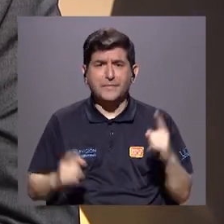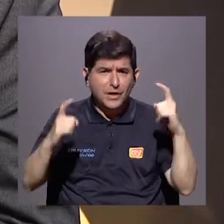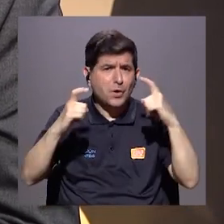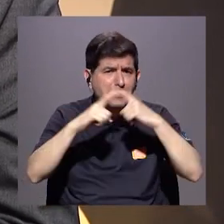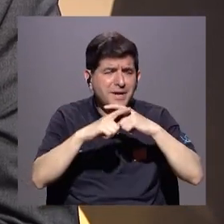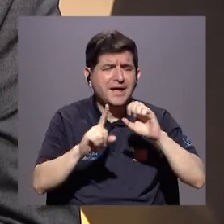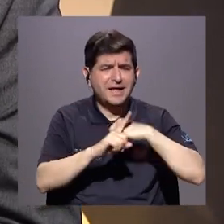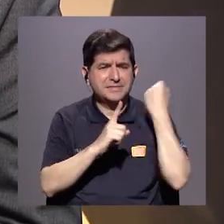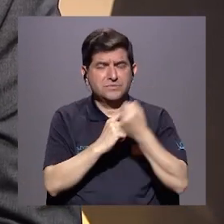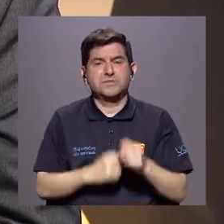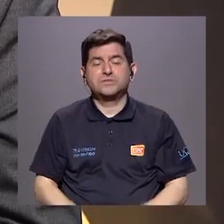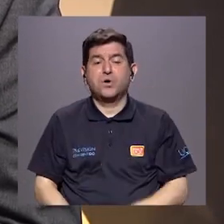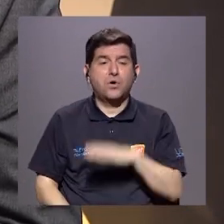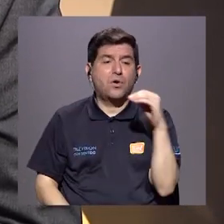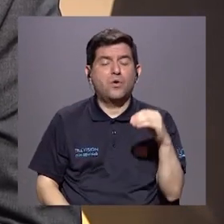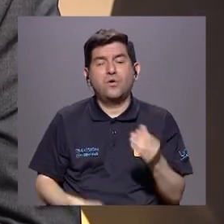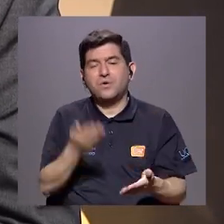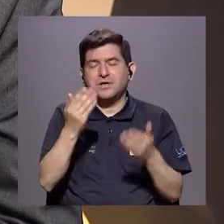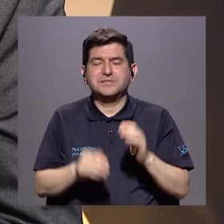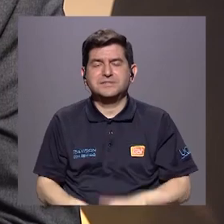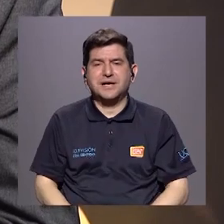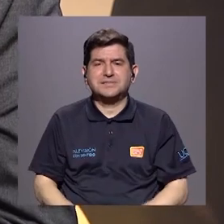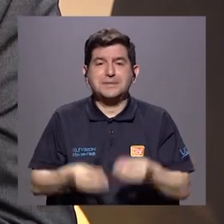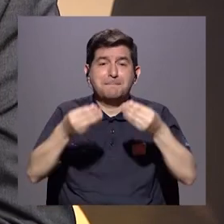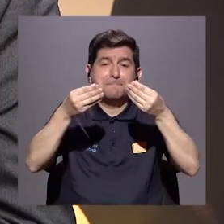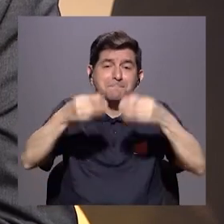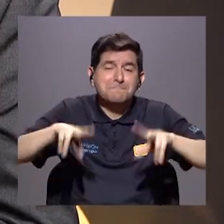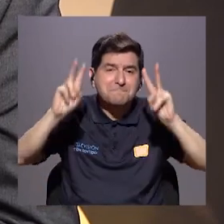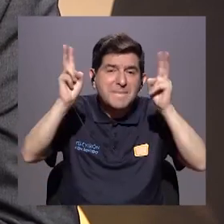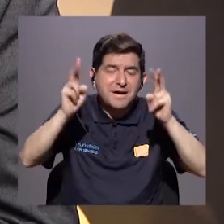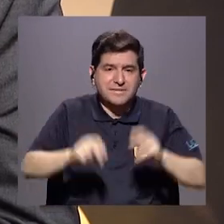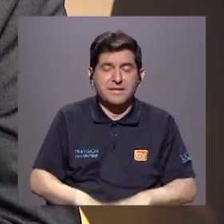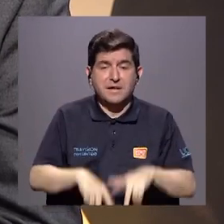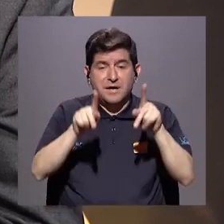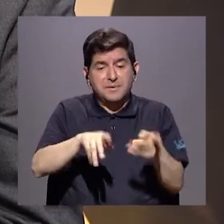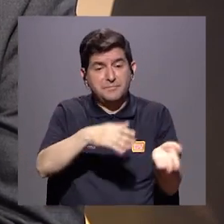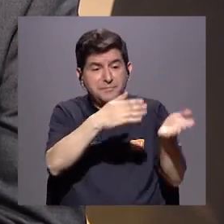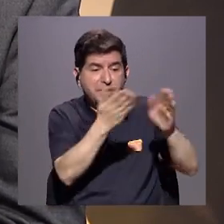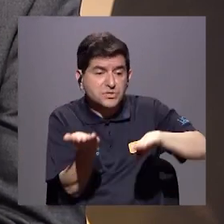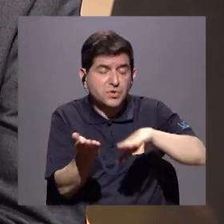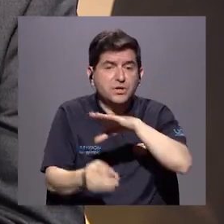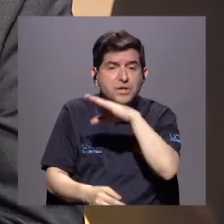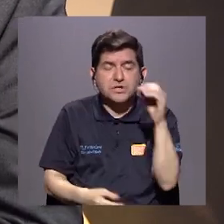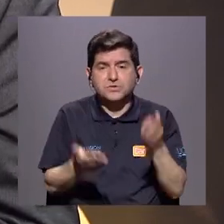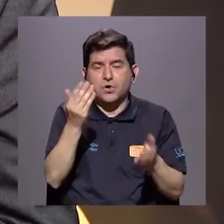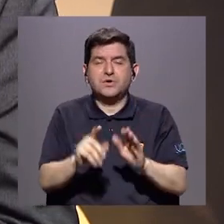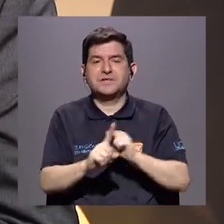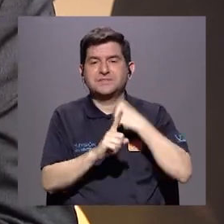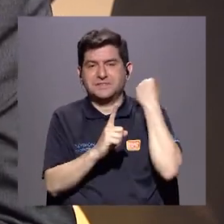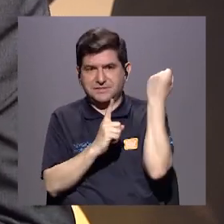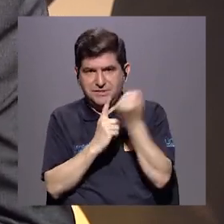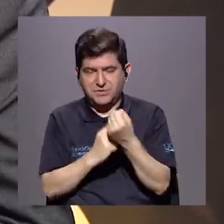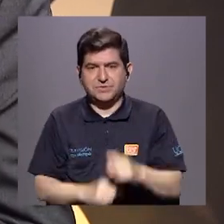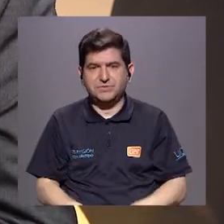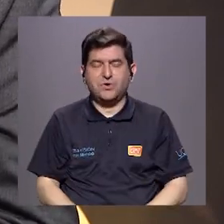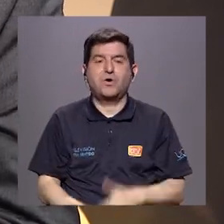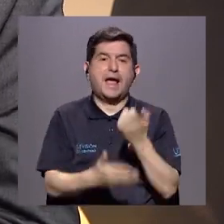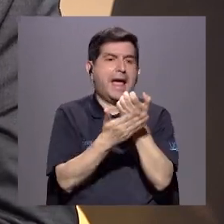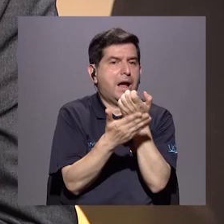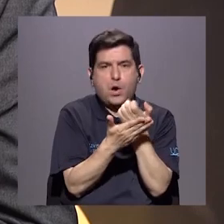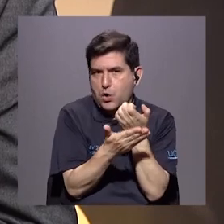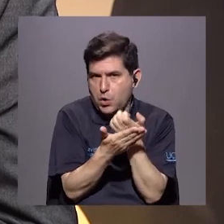pérdidas recientes y las pérdidas pueden ser de personas o podría ser perfectamente de una condición es decir una condición económica